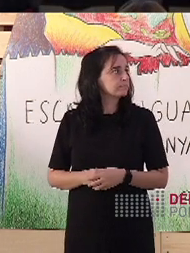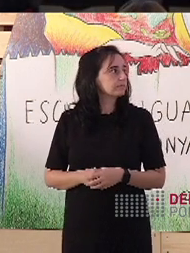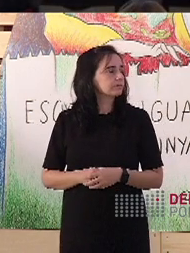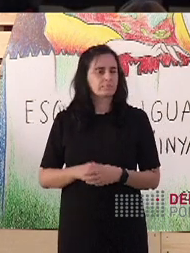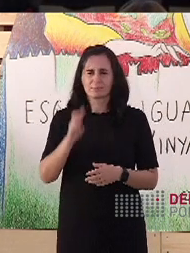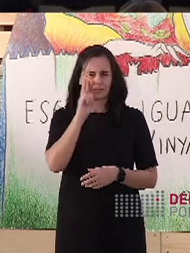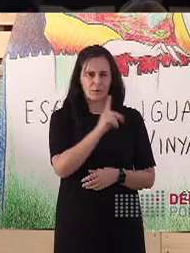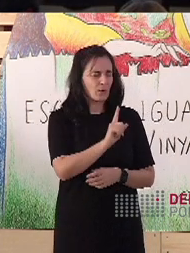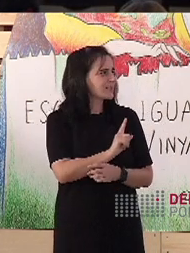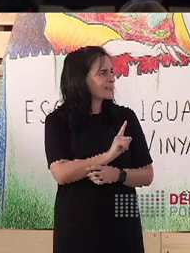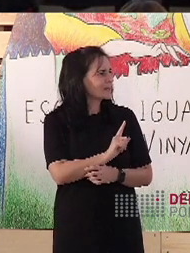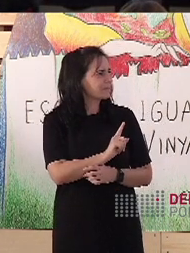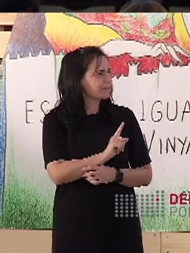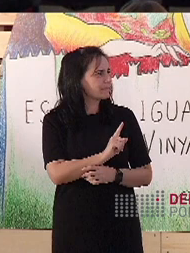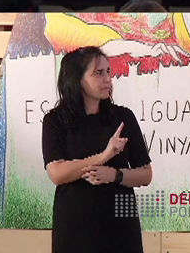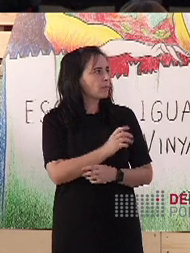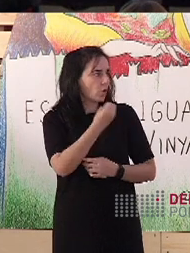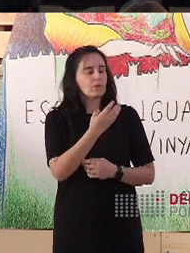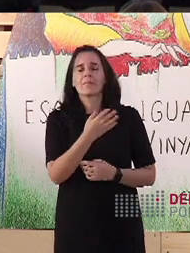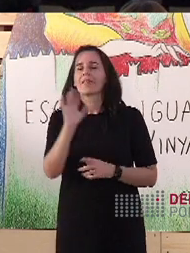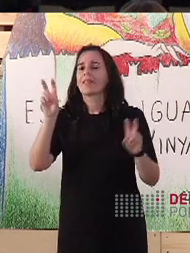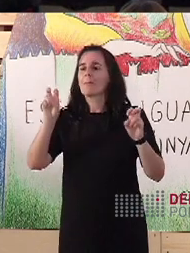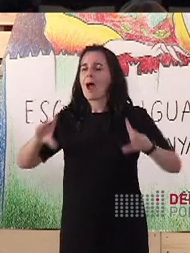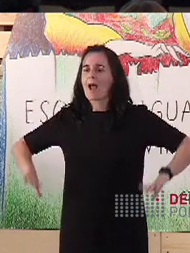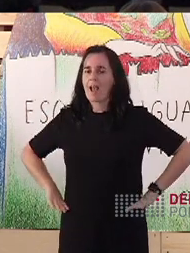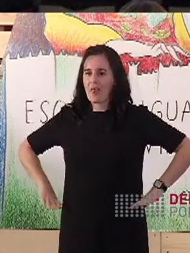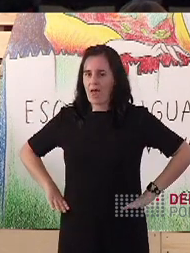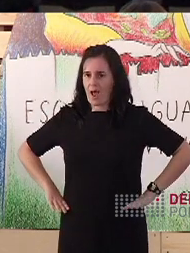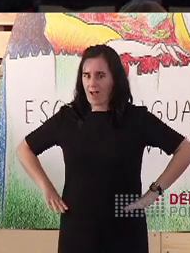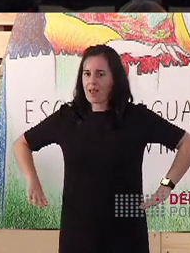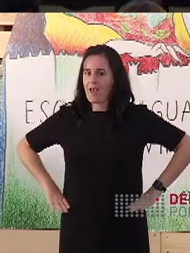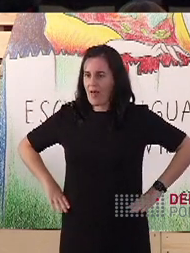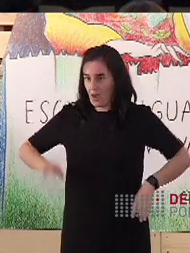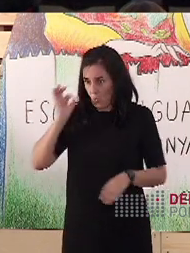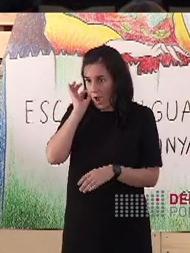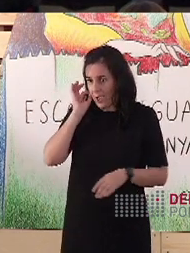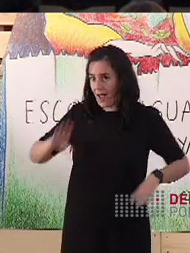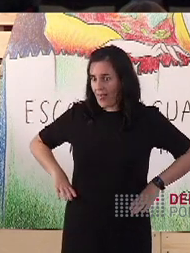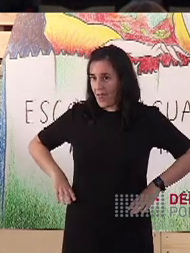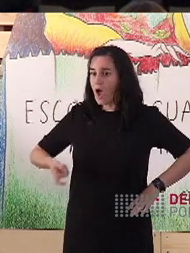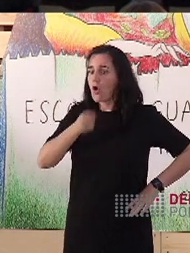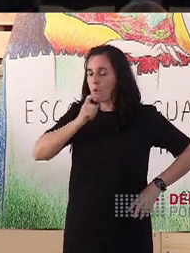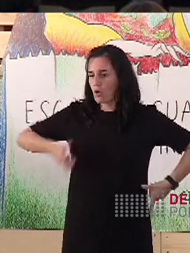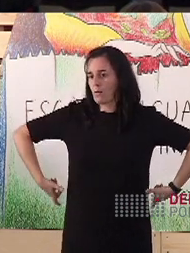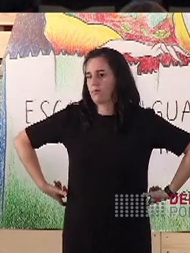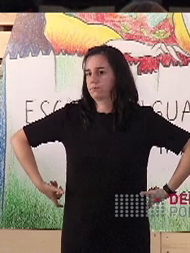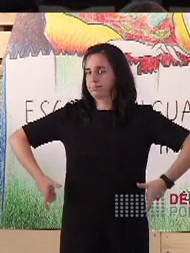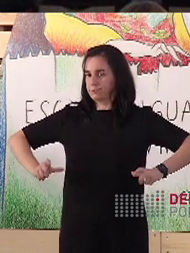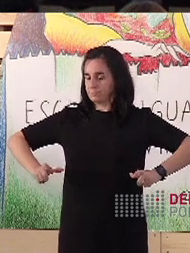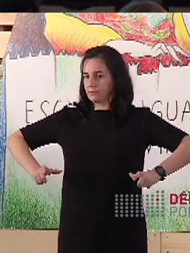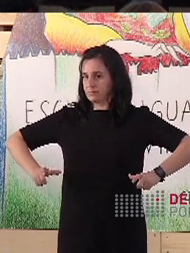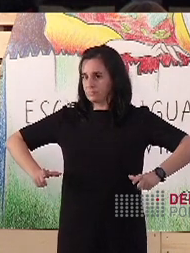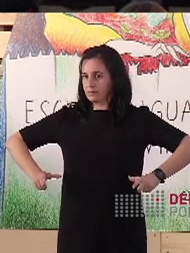se ve, ¿no? No se ve. Bueno, la cadera. La cadera de esa mujer está adelantada. Está hacia